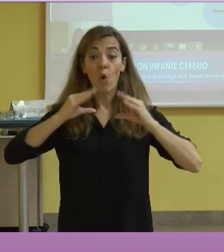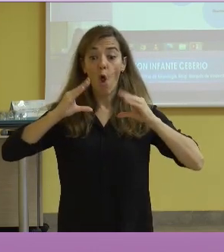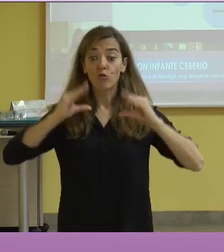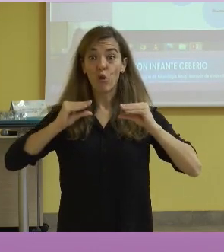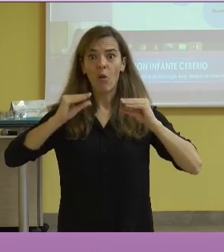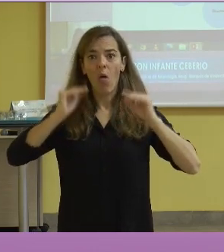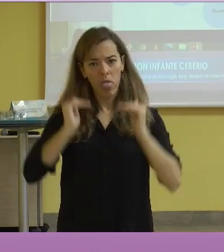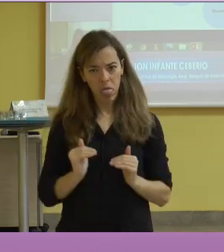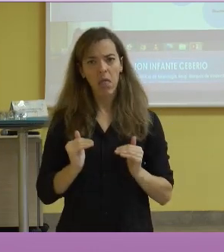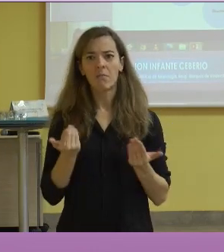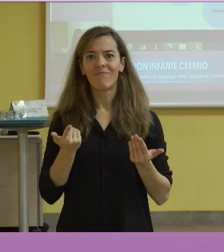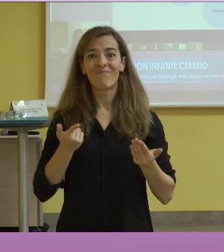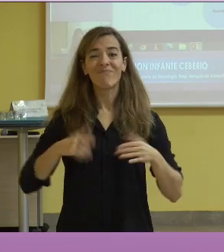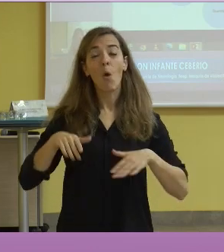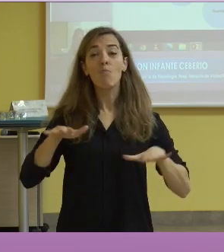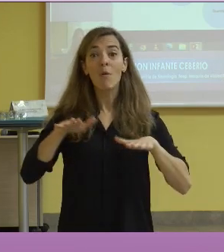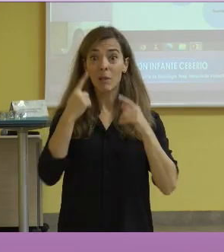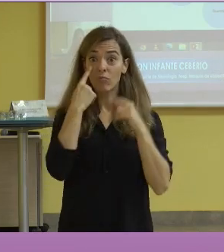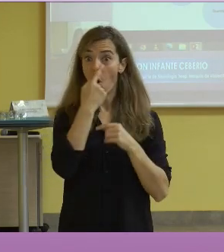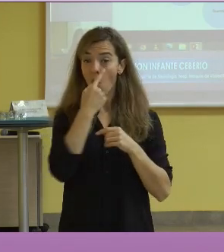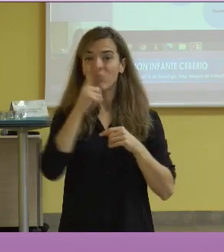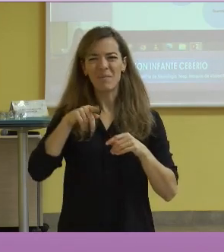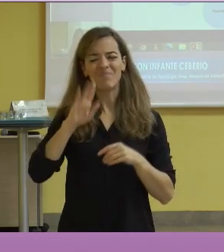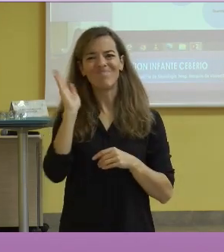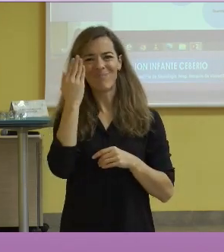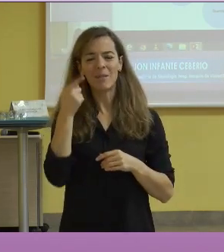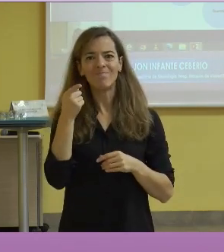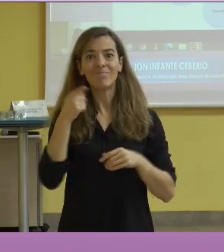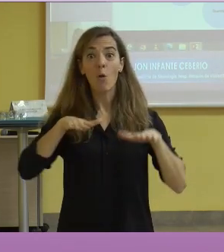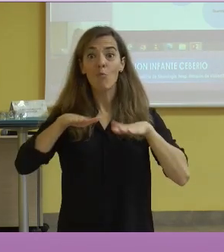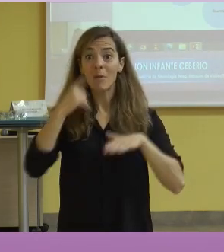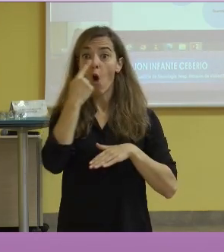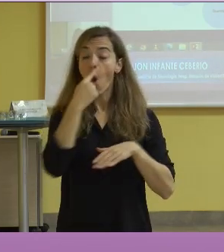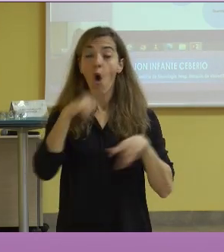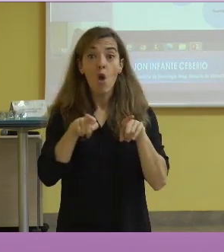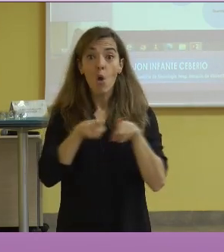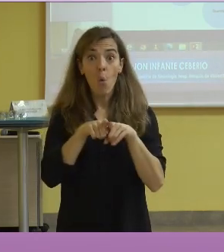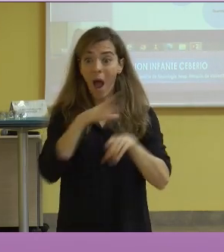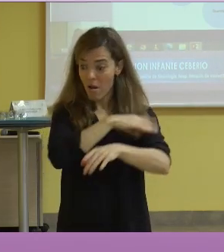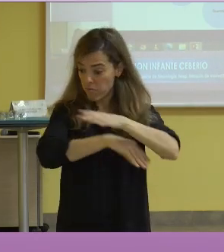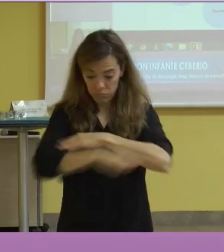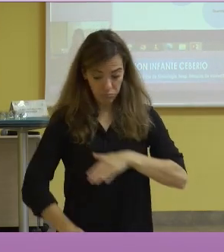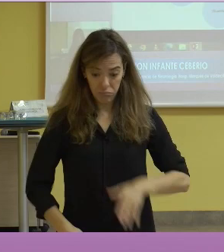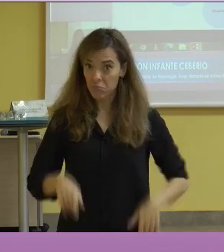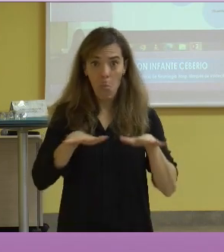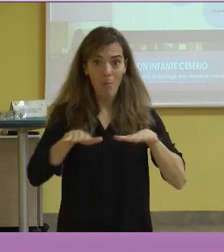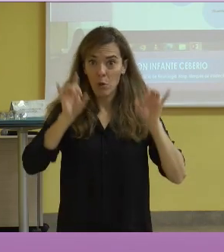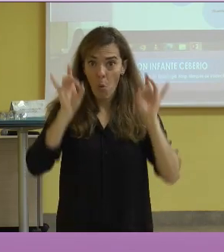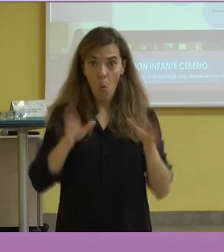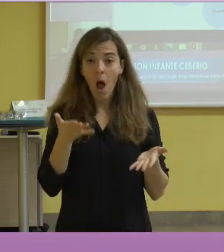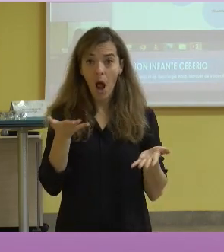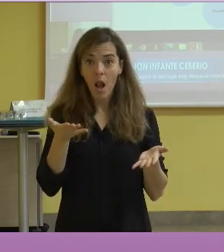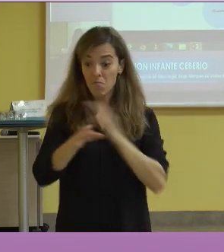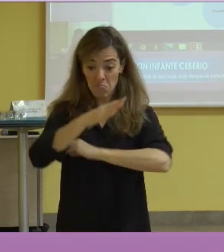disminuido y los movimientos oculares también se alteran. Los movimientos de los ojos son exactamente igual que los movimientos de las extremidades, ¿no? Si hablamos de que los movimientos